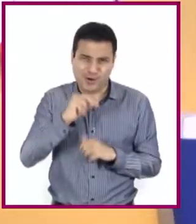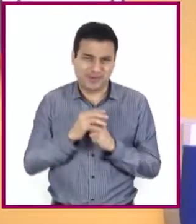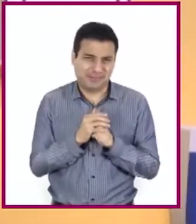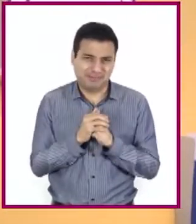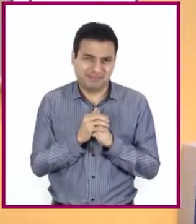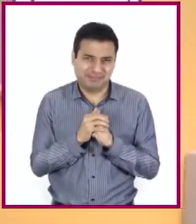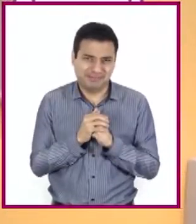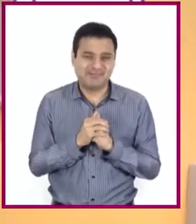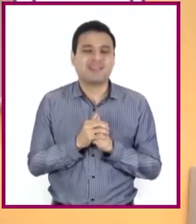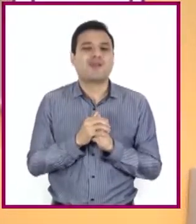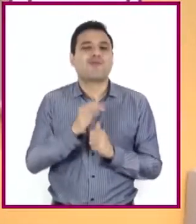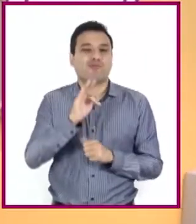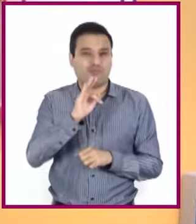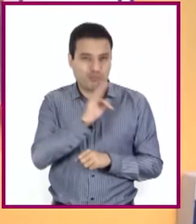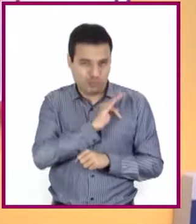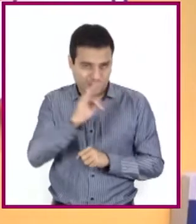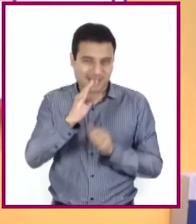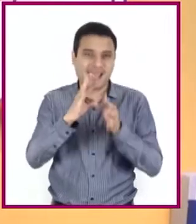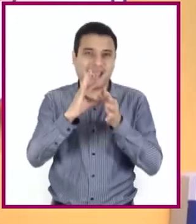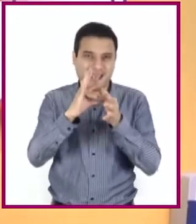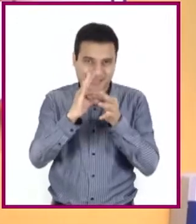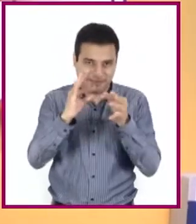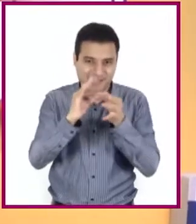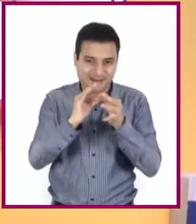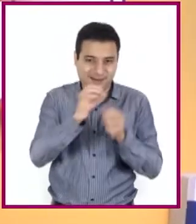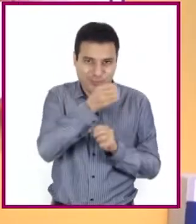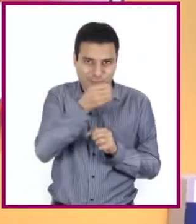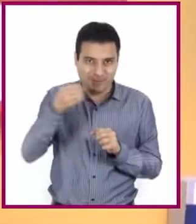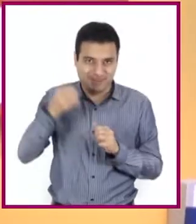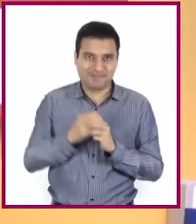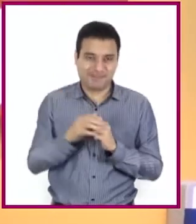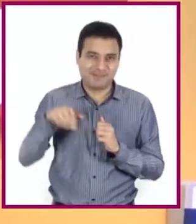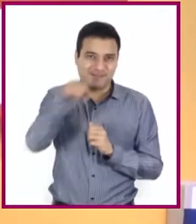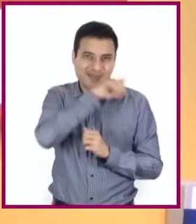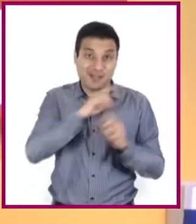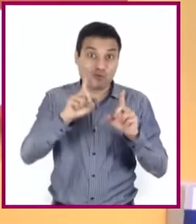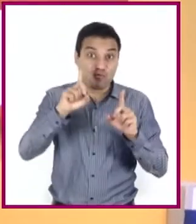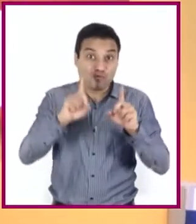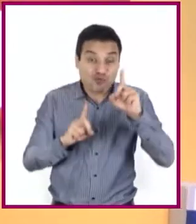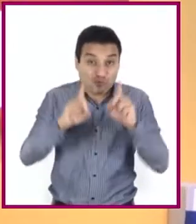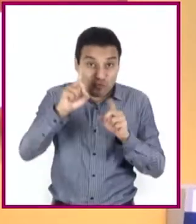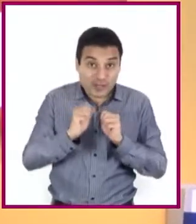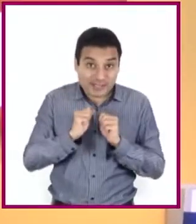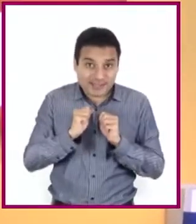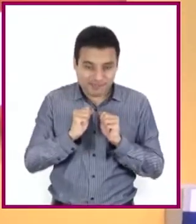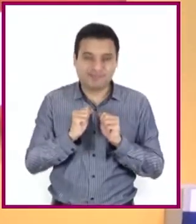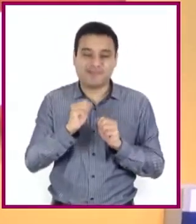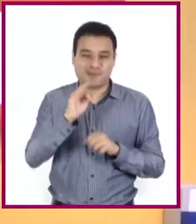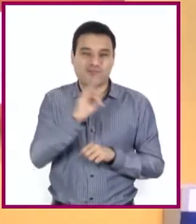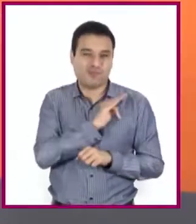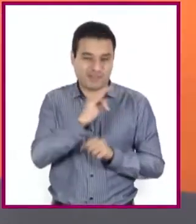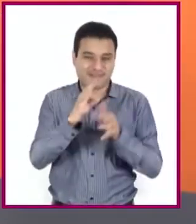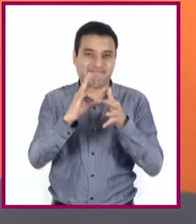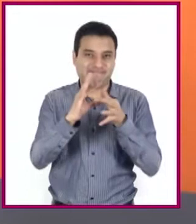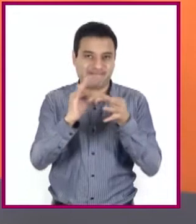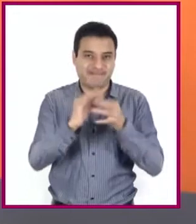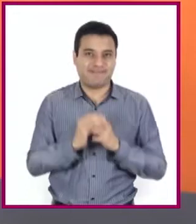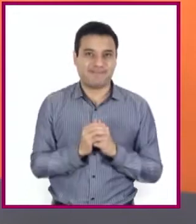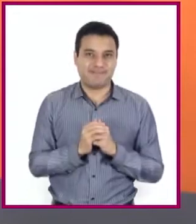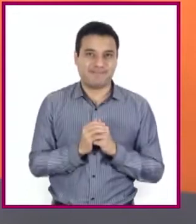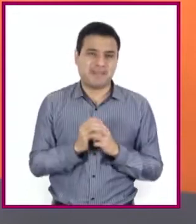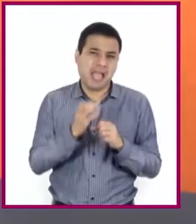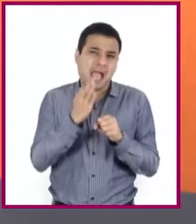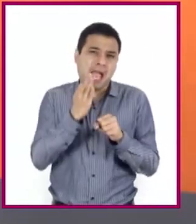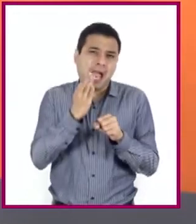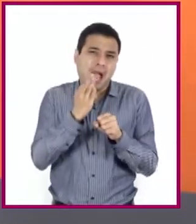que puede explicarse paso a paso y que explica muchas de las dudas que pueden surgir en torno al sector eléctrico. Hoy en